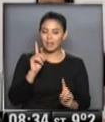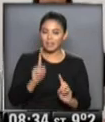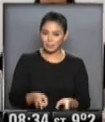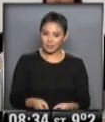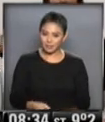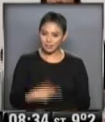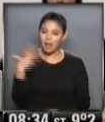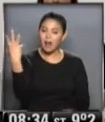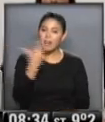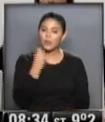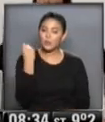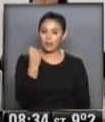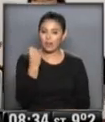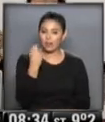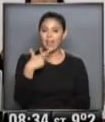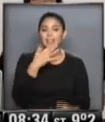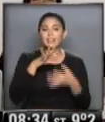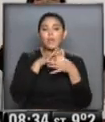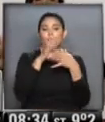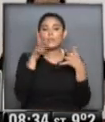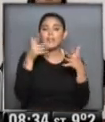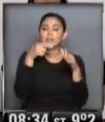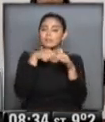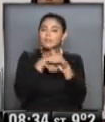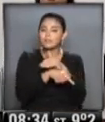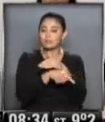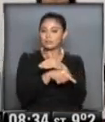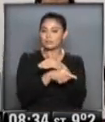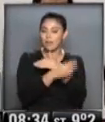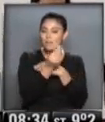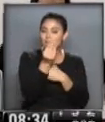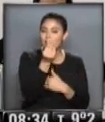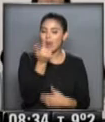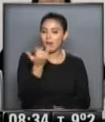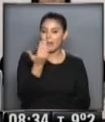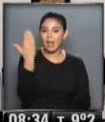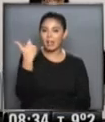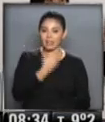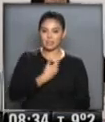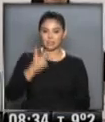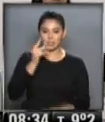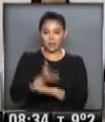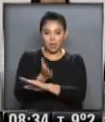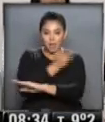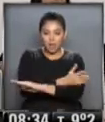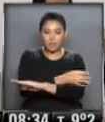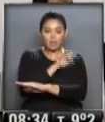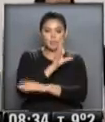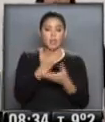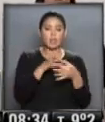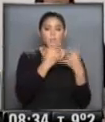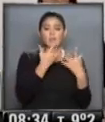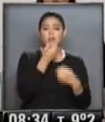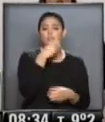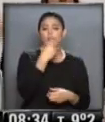la recuperación de una democracia profunda, llena de sentido. Hasta la llegada de Kirchner, la democracia era solo un hecho formal,